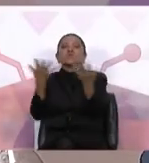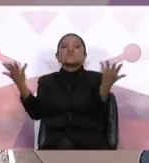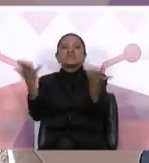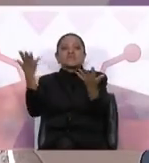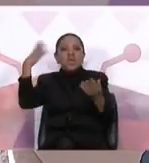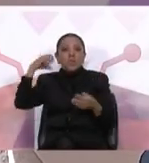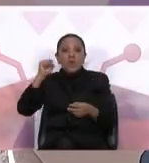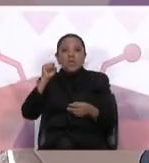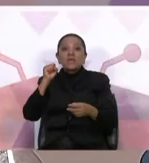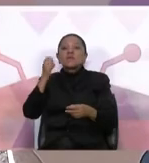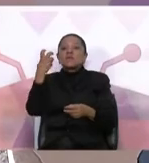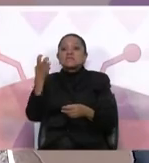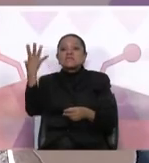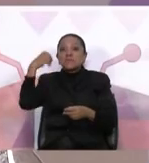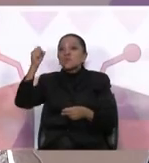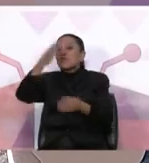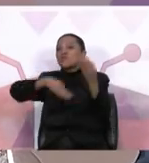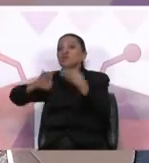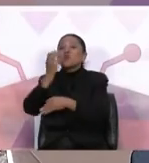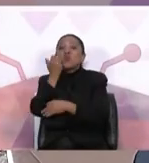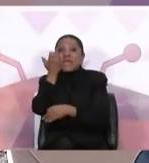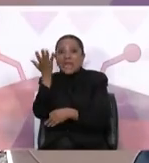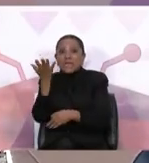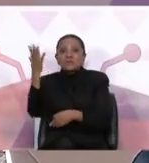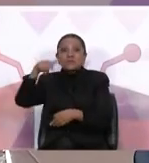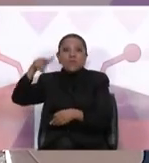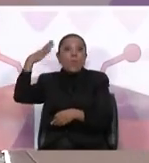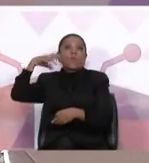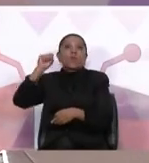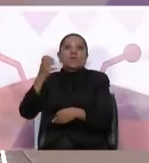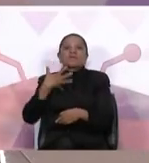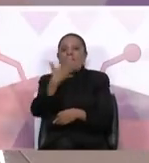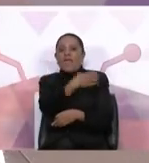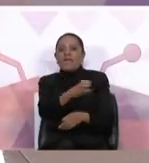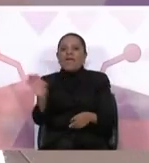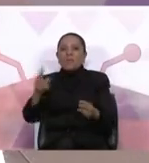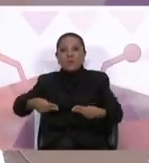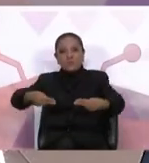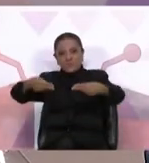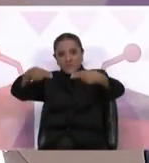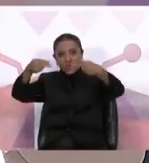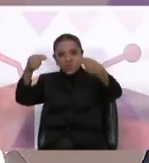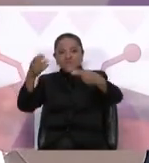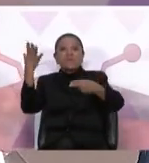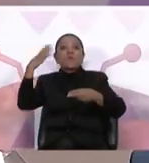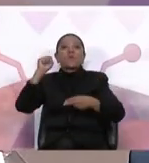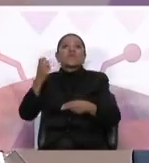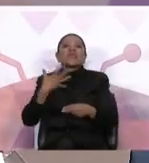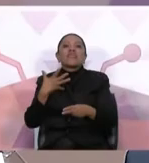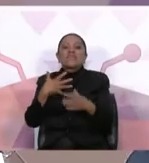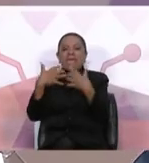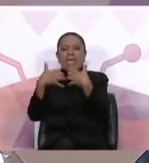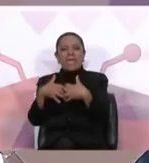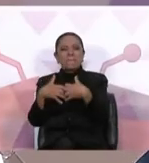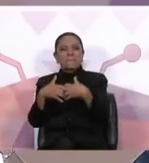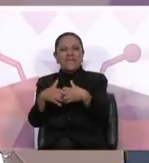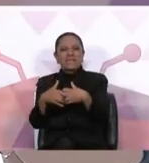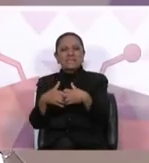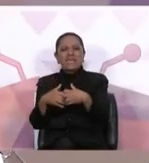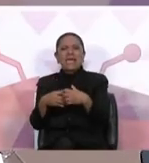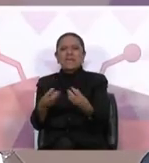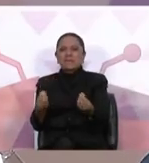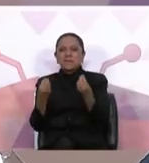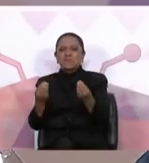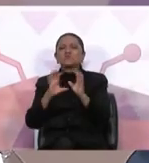que todos queremos un morelos que tenga un campo productivo un morelos que tenga una empresa que genere muchos y mejores empleos